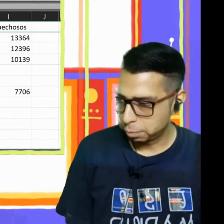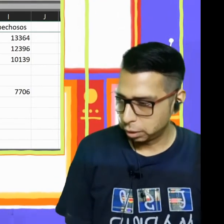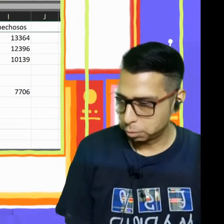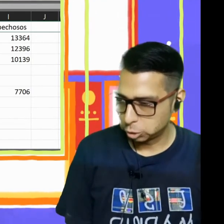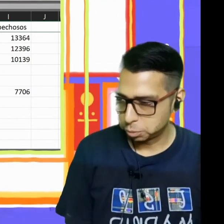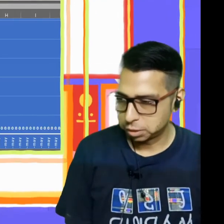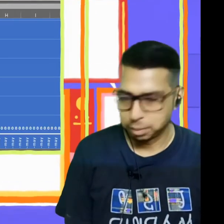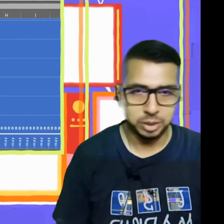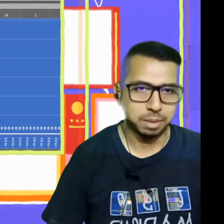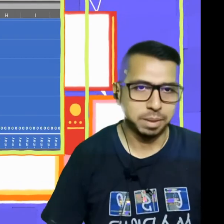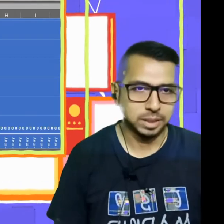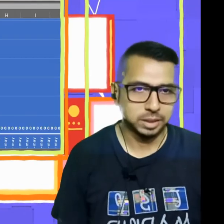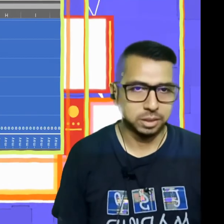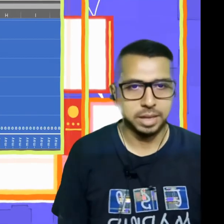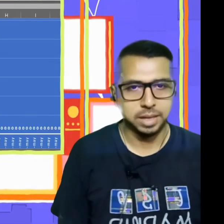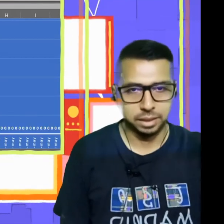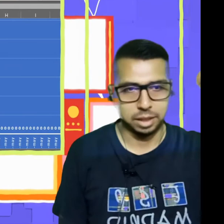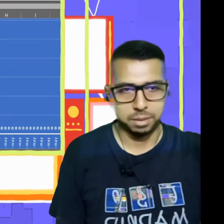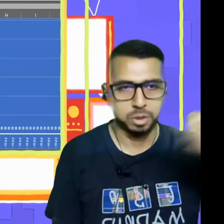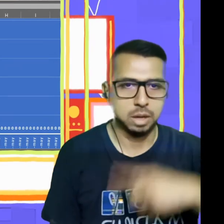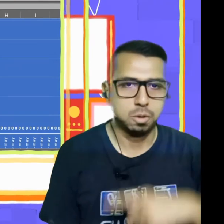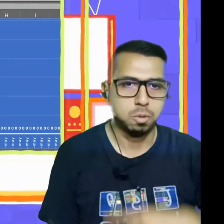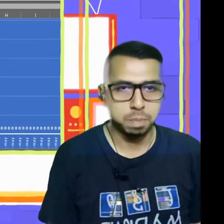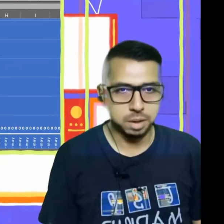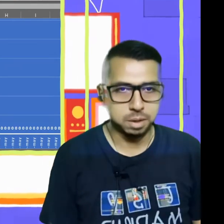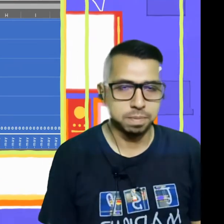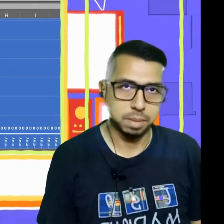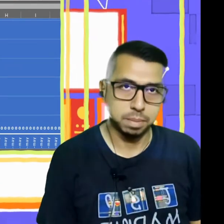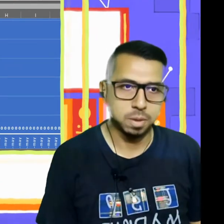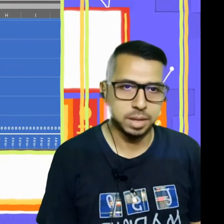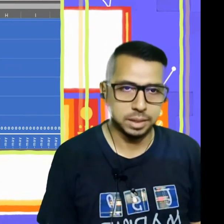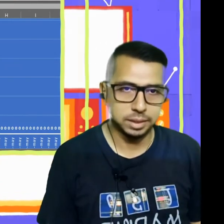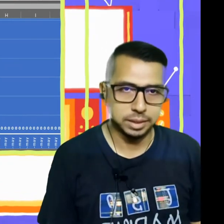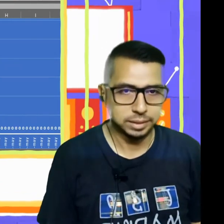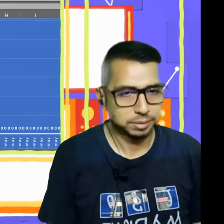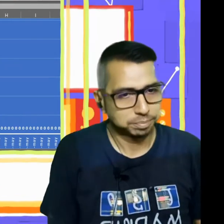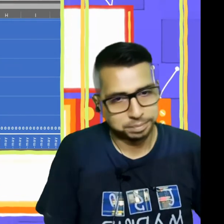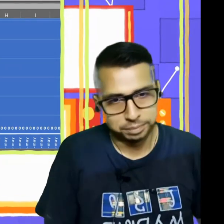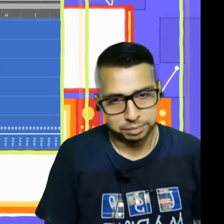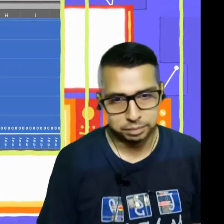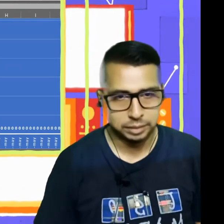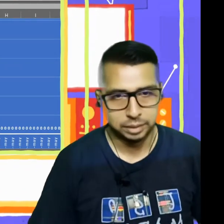Aquí podemos observar nuestra variación día, que tenemos el nuevo pico de 1043.